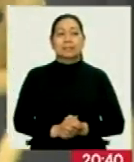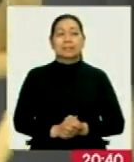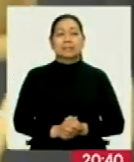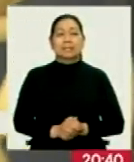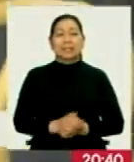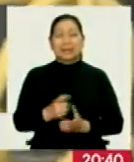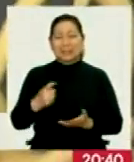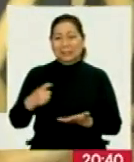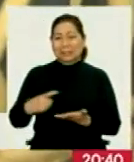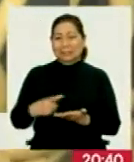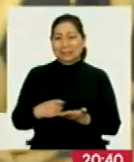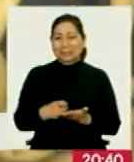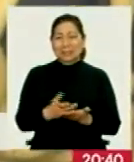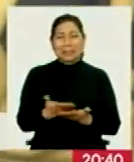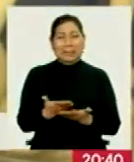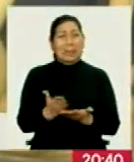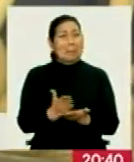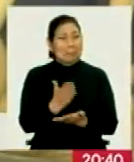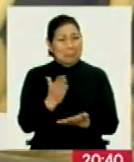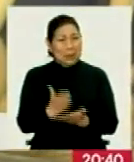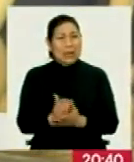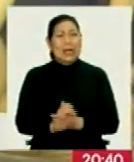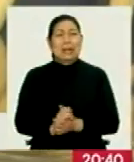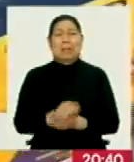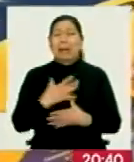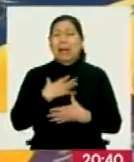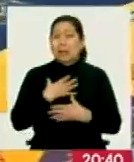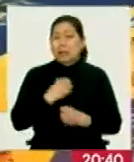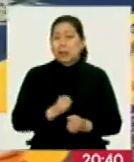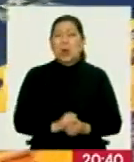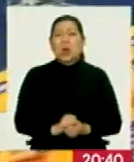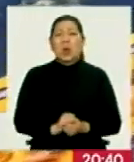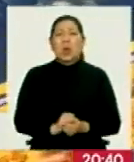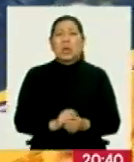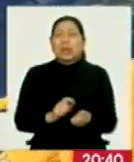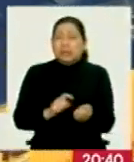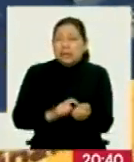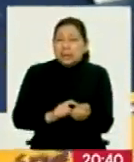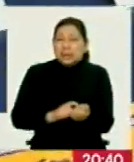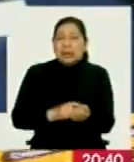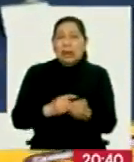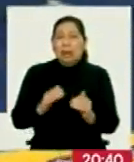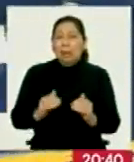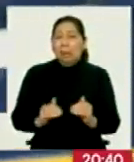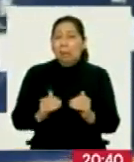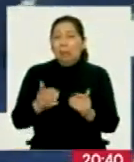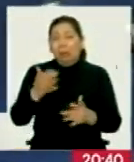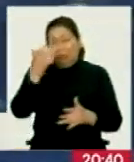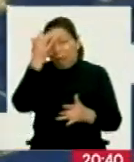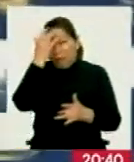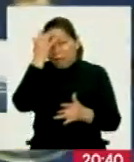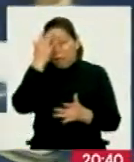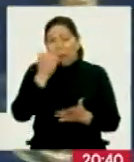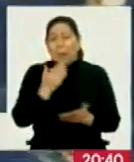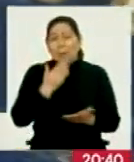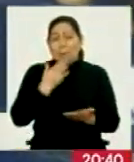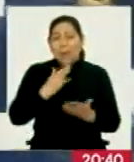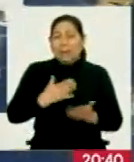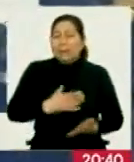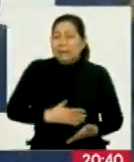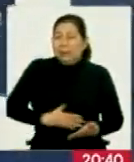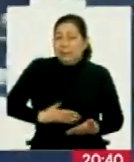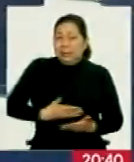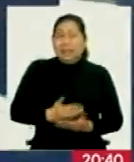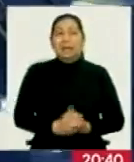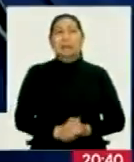Los parásitos pueden traer serias complicaciones para la salud, como la anemia, retraso en el crecimiento y enfermedades crónicas en el